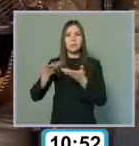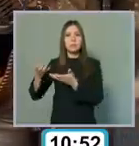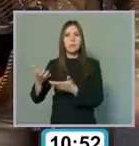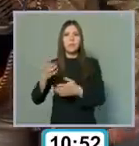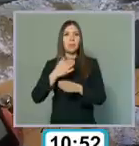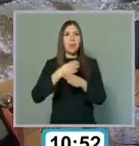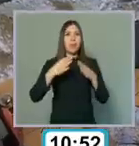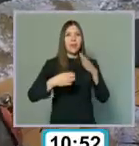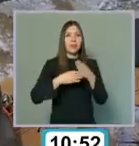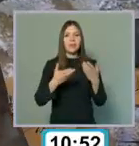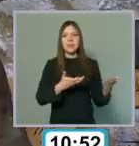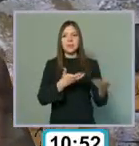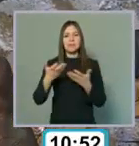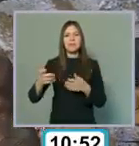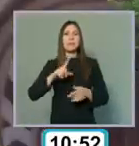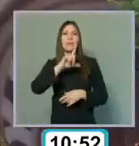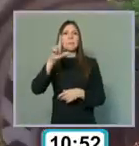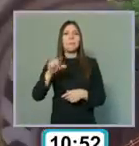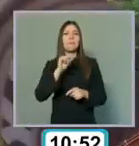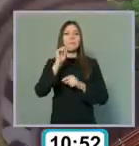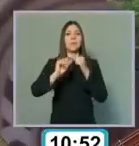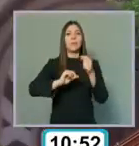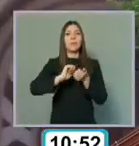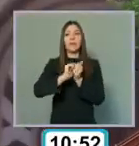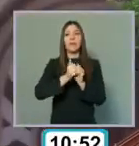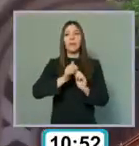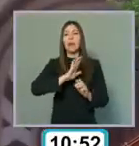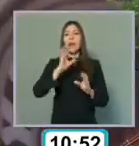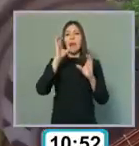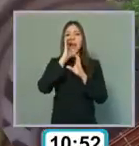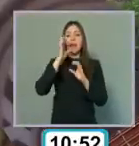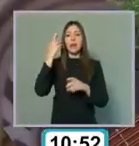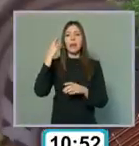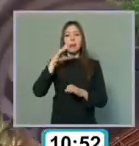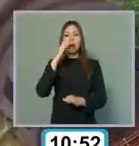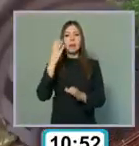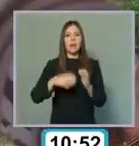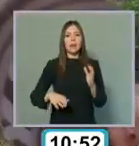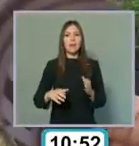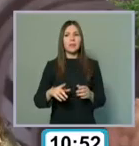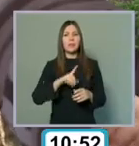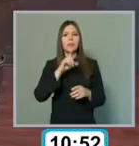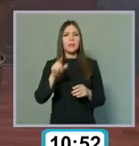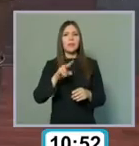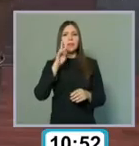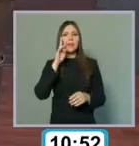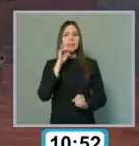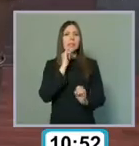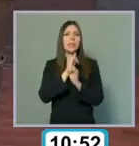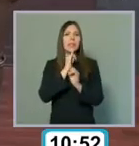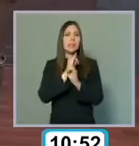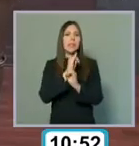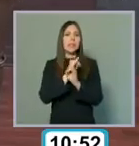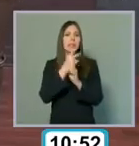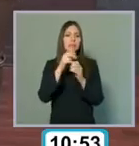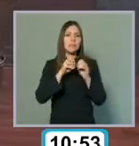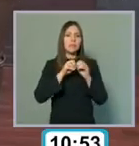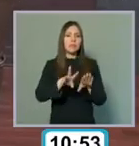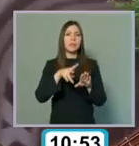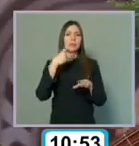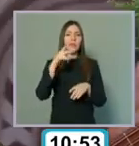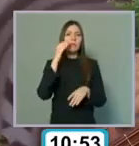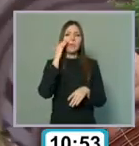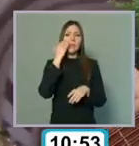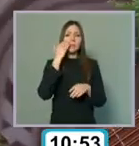instrumentos del Nos señor. prestó los instrumentos y ahí al ratito ya cuando se acabaron los playbacks, empezó a transmitir él una página de él, del personal de él, de ahí